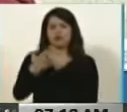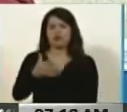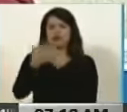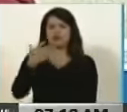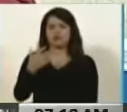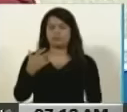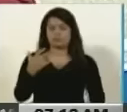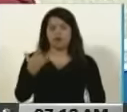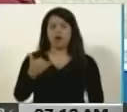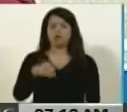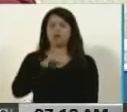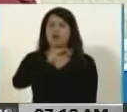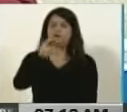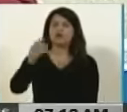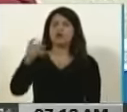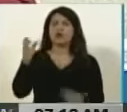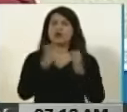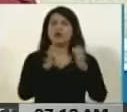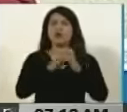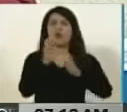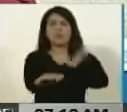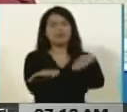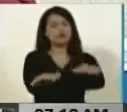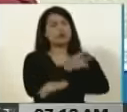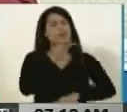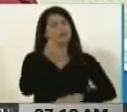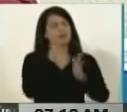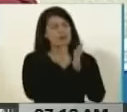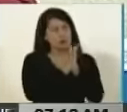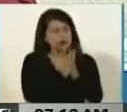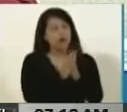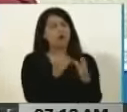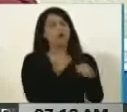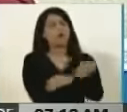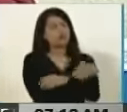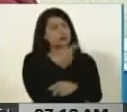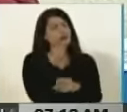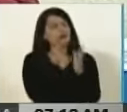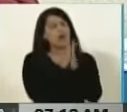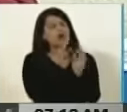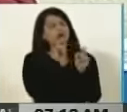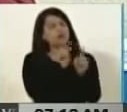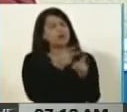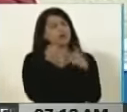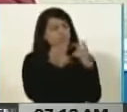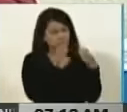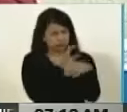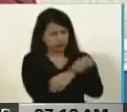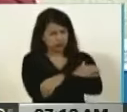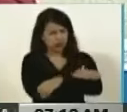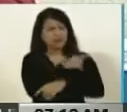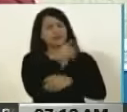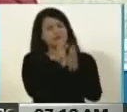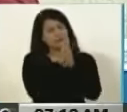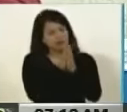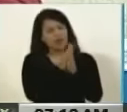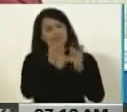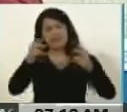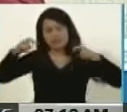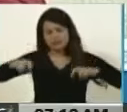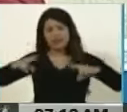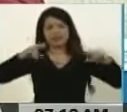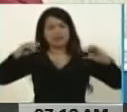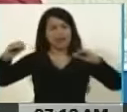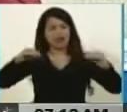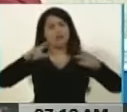Por eso llamo a la oposición política a que se mantenga como se mantiene en el proceso de diálogo por